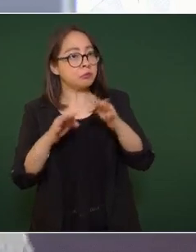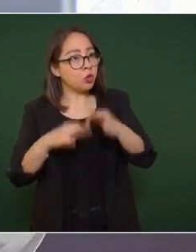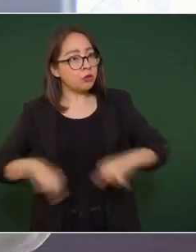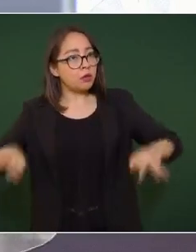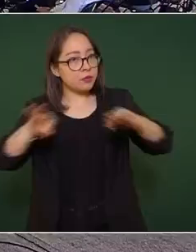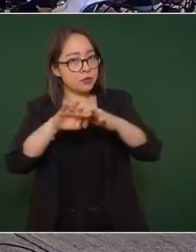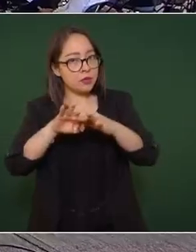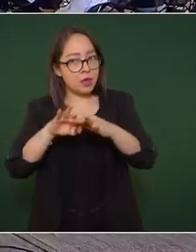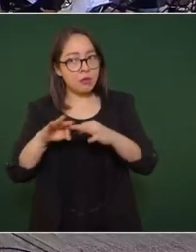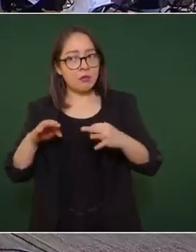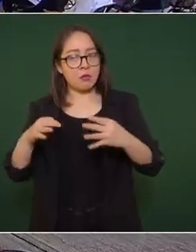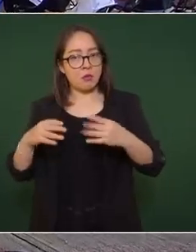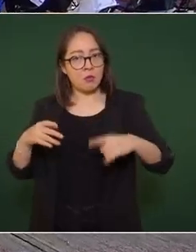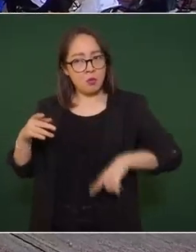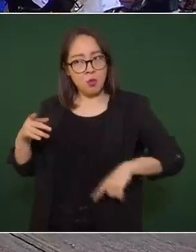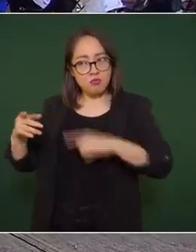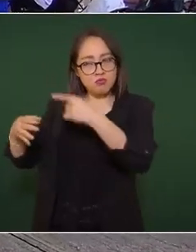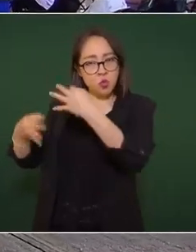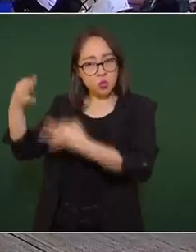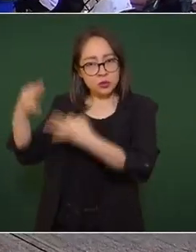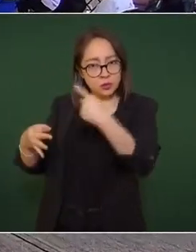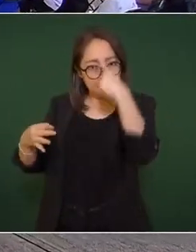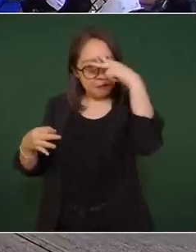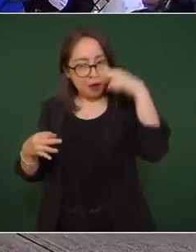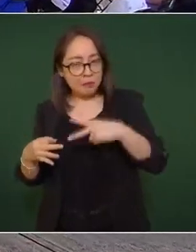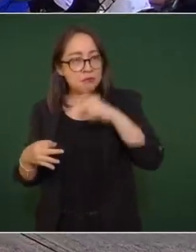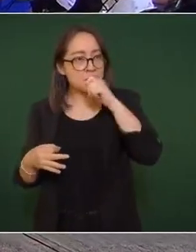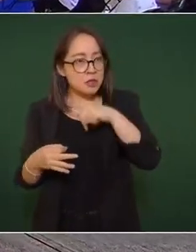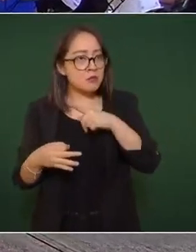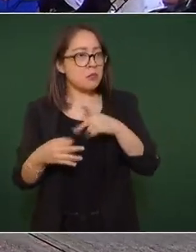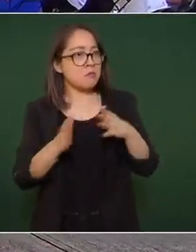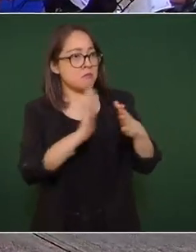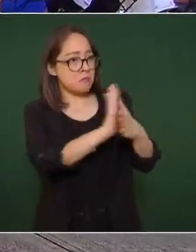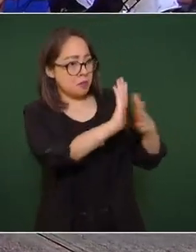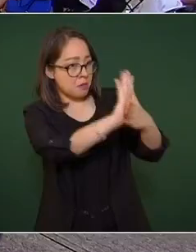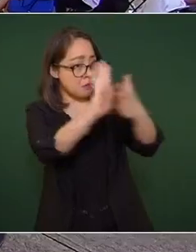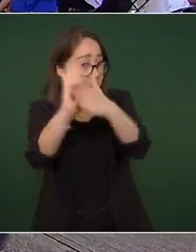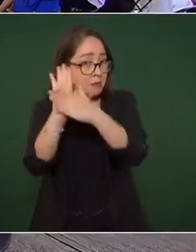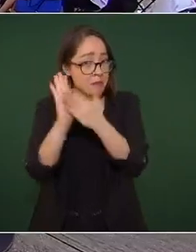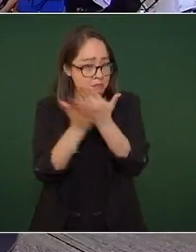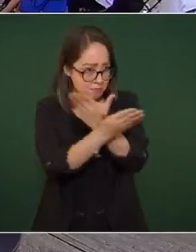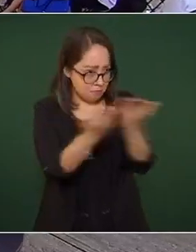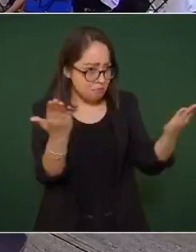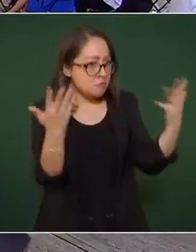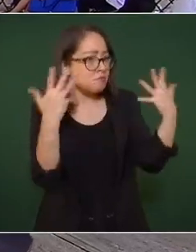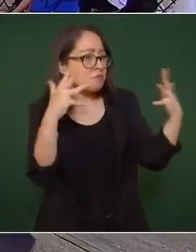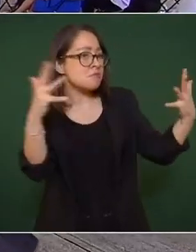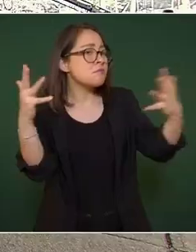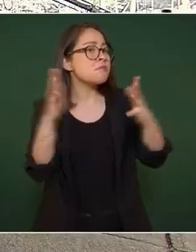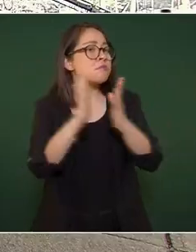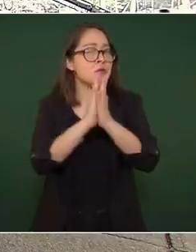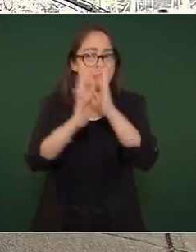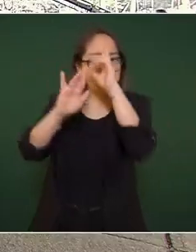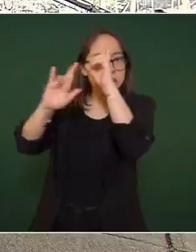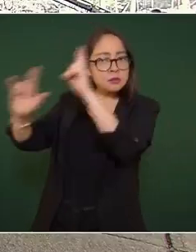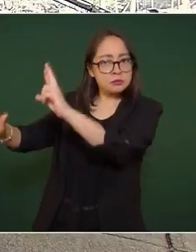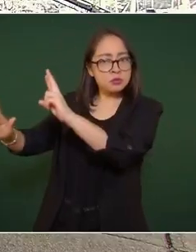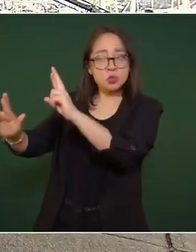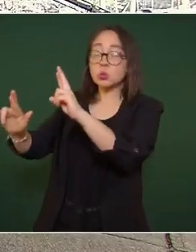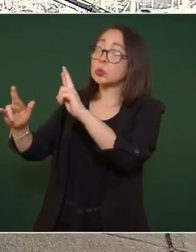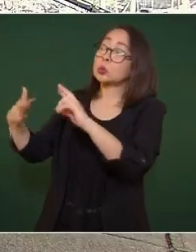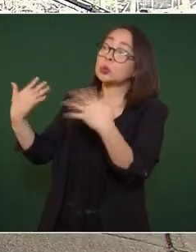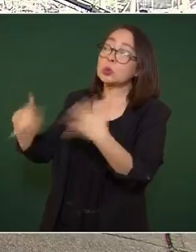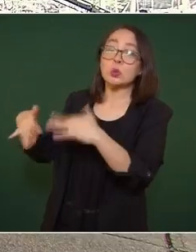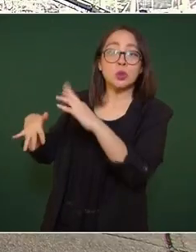par pide un aplauso por parte de los invitados, por parte de las personas ahí reunidas, para reconocer el trabajo